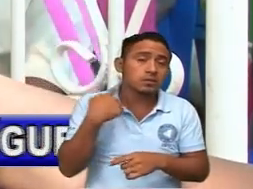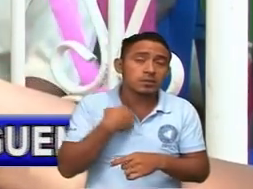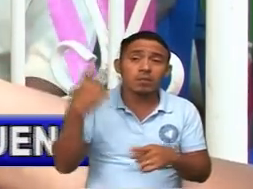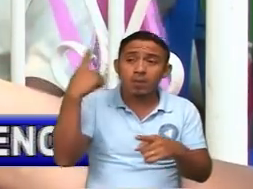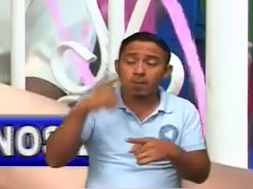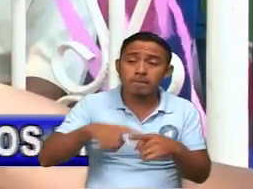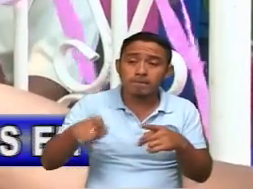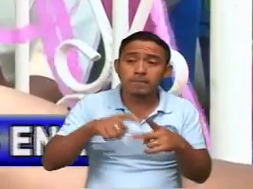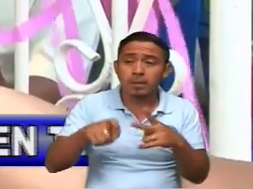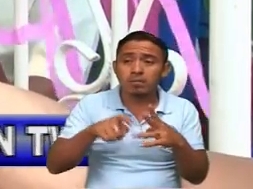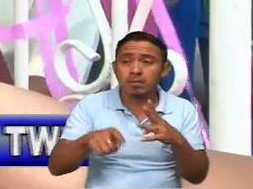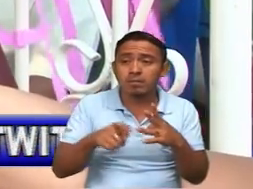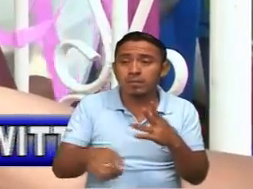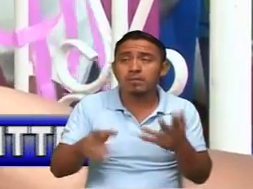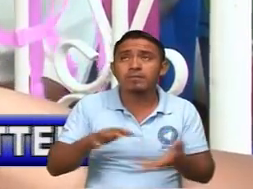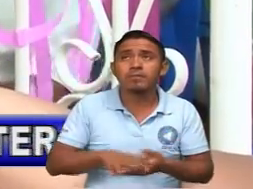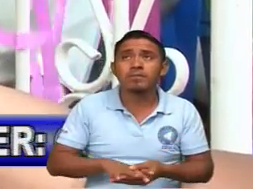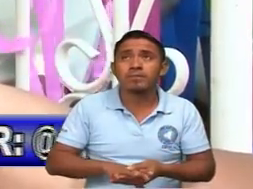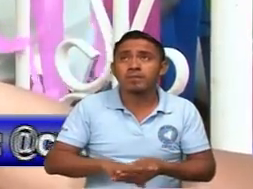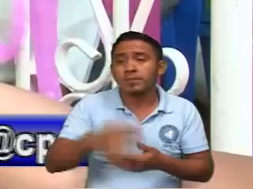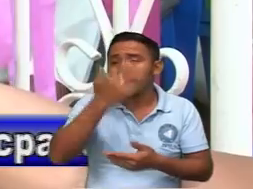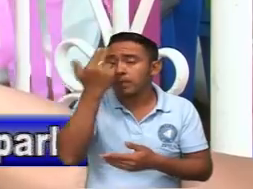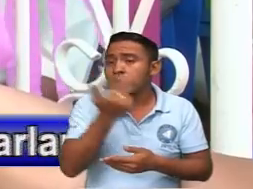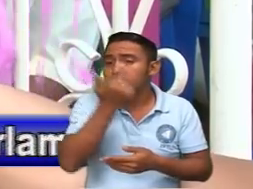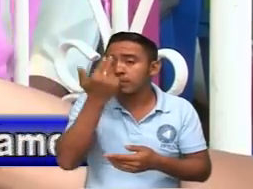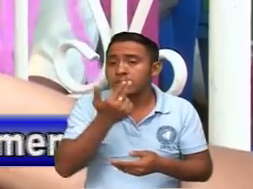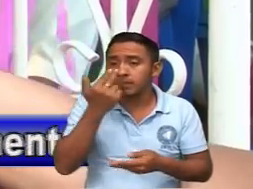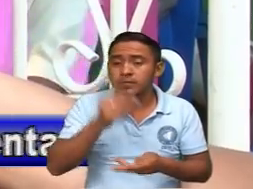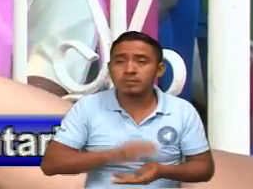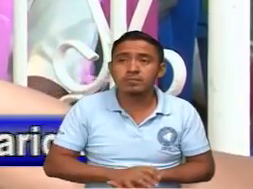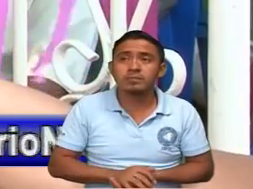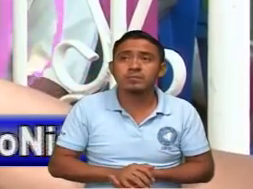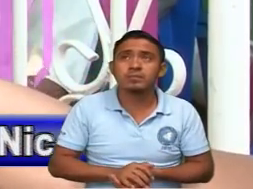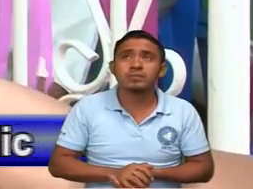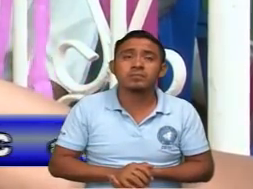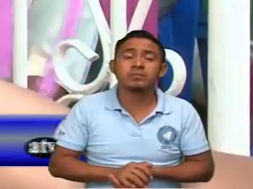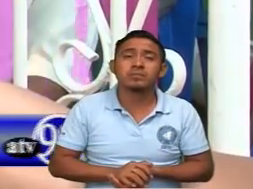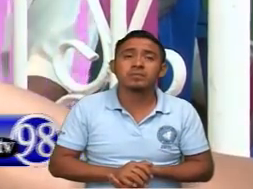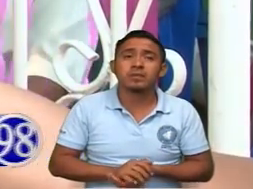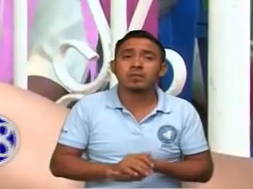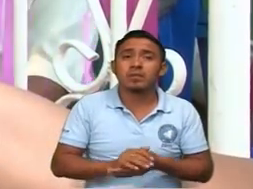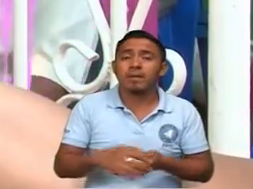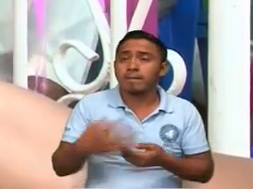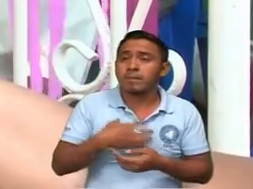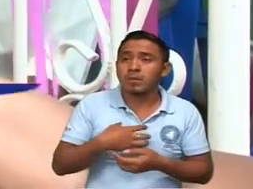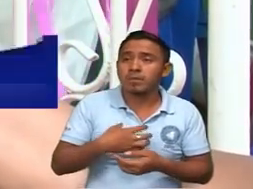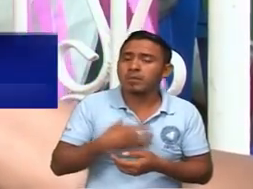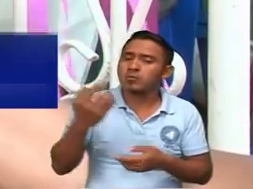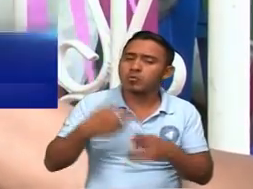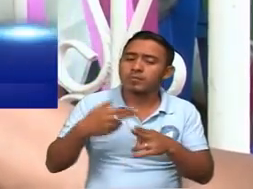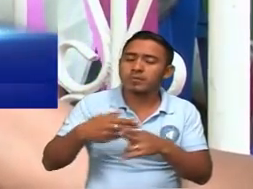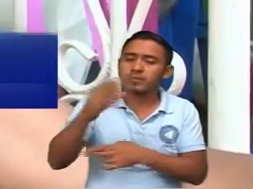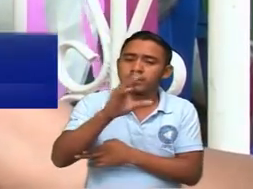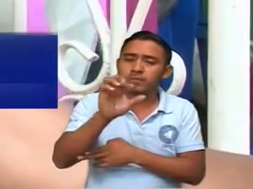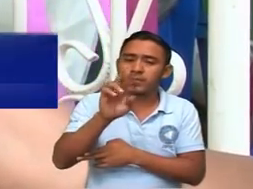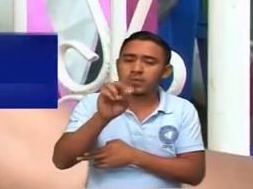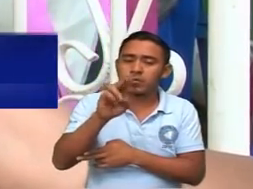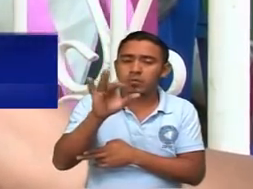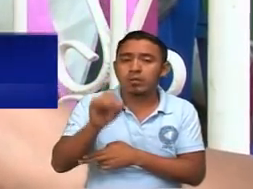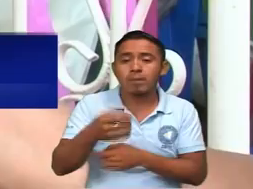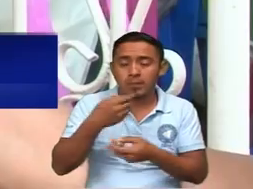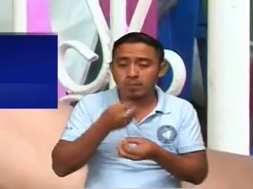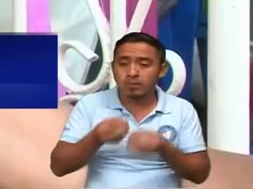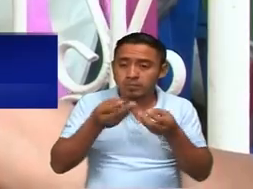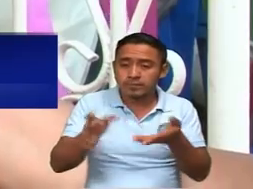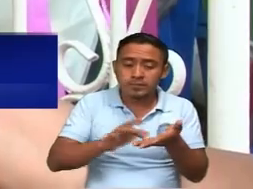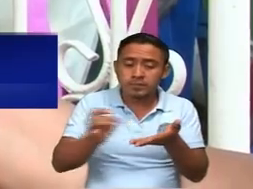tenemos la consulta médica. Es decir, los que están prioridad, los que tienen los crónicos, que se le llama, pues, se le da su